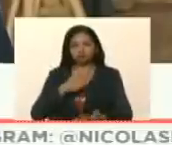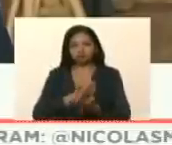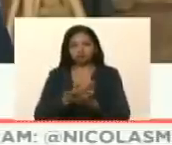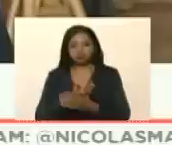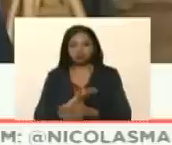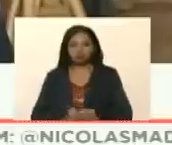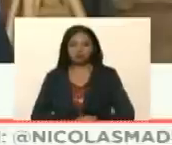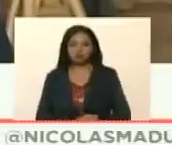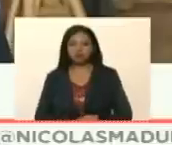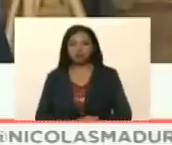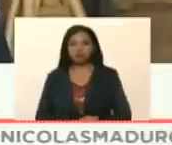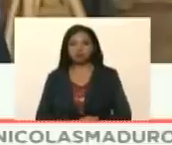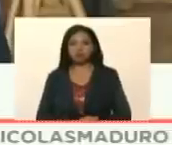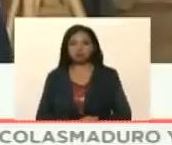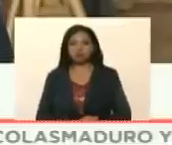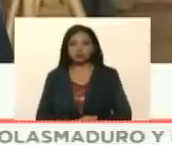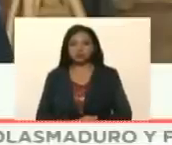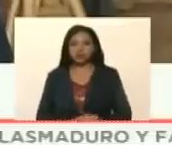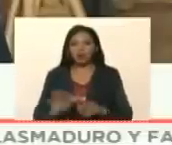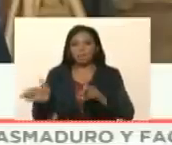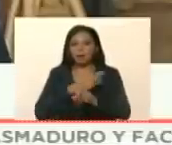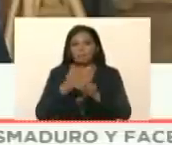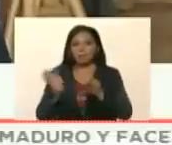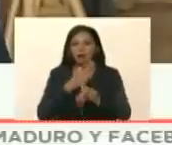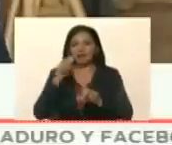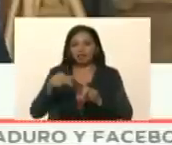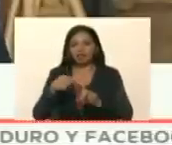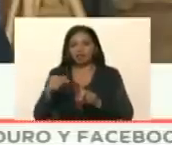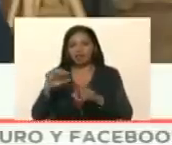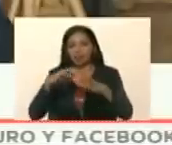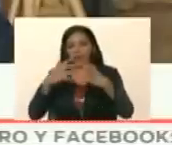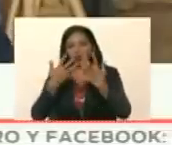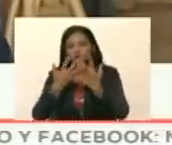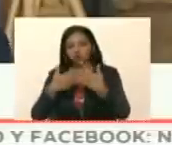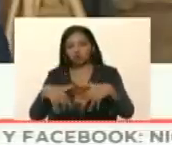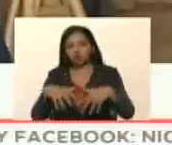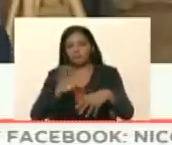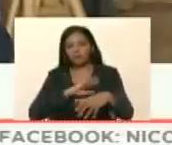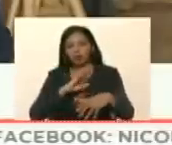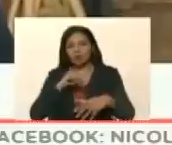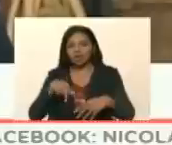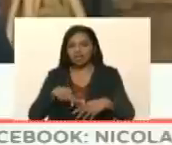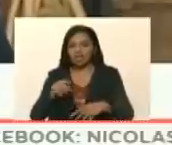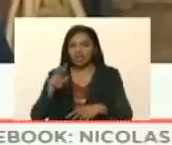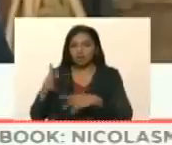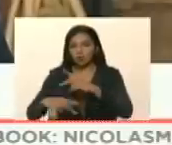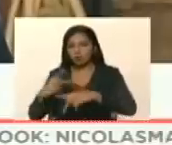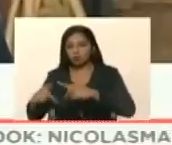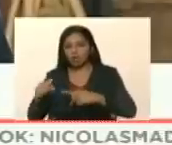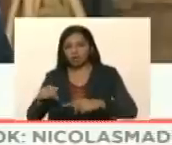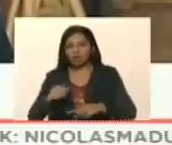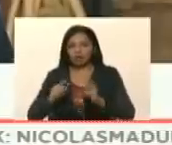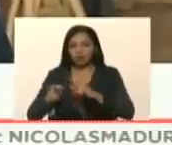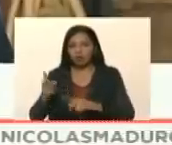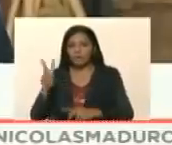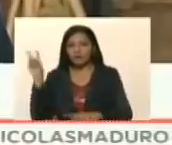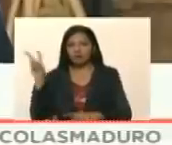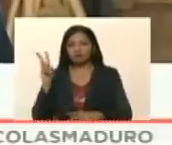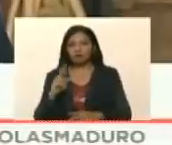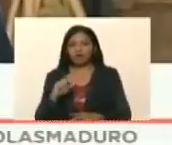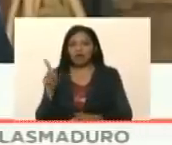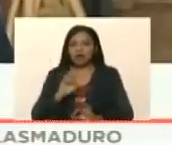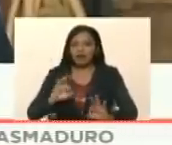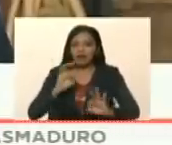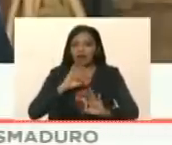Entonces, sabotean la producción o la distribución de determinados rubros, ¿no? Que nadie